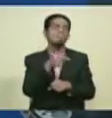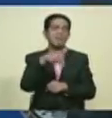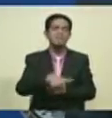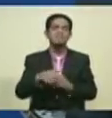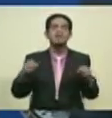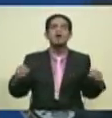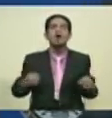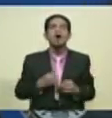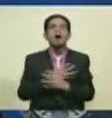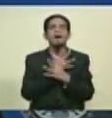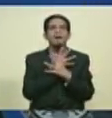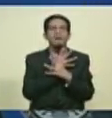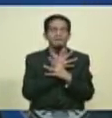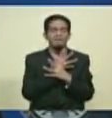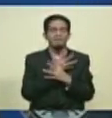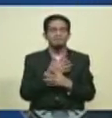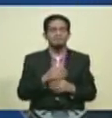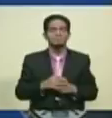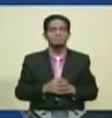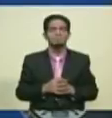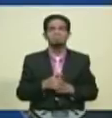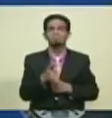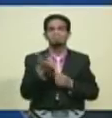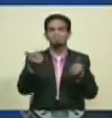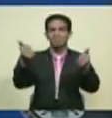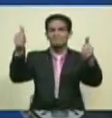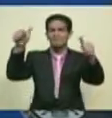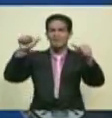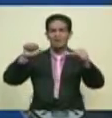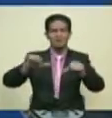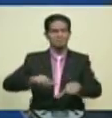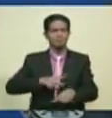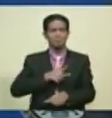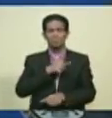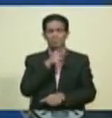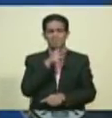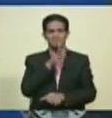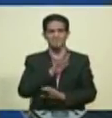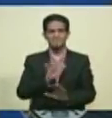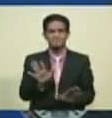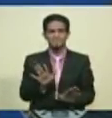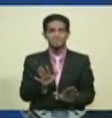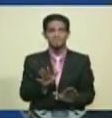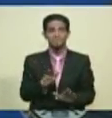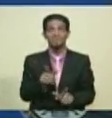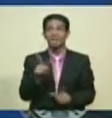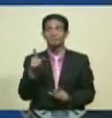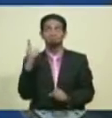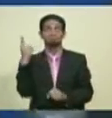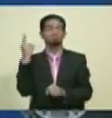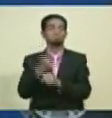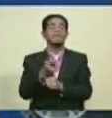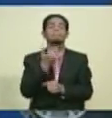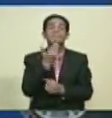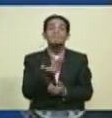Estados Americanos. Fue un fracaso estrepitoso. Mike Pence les pidió 24